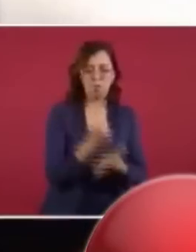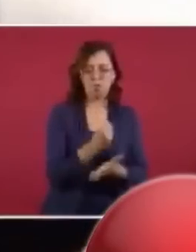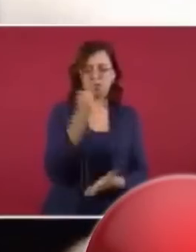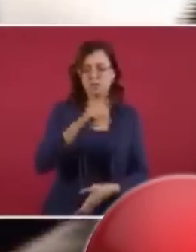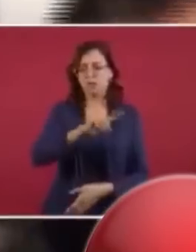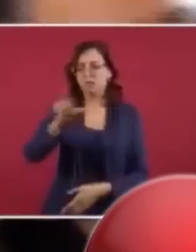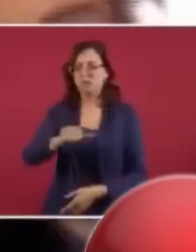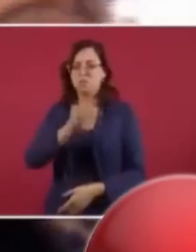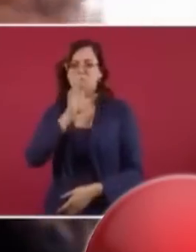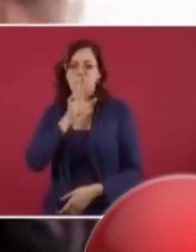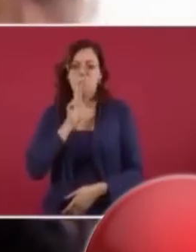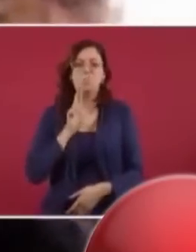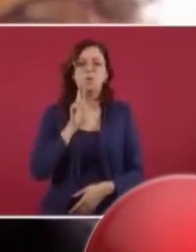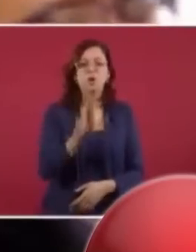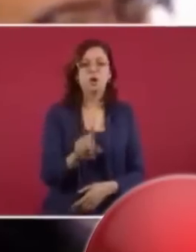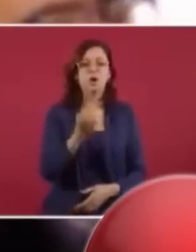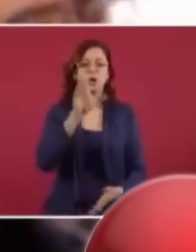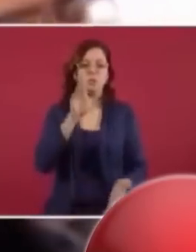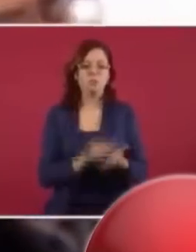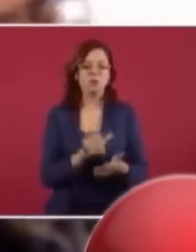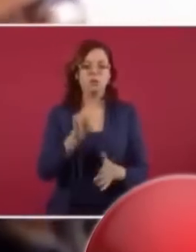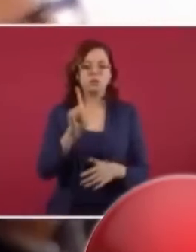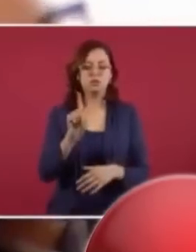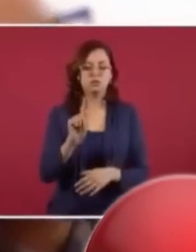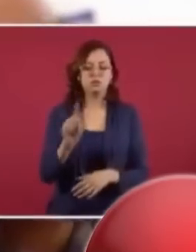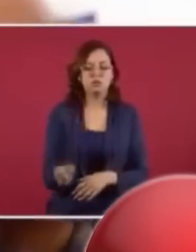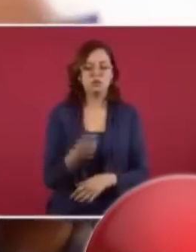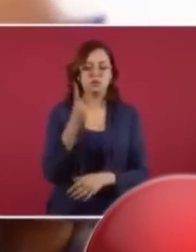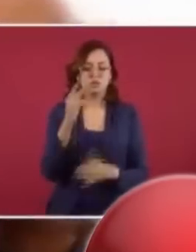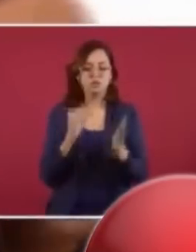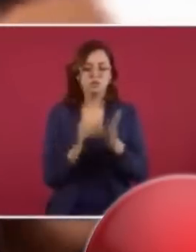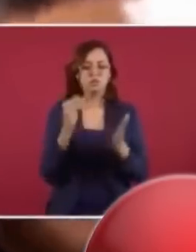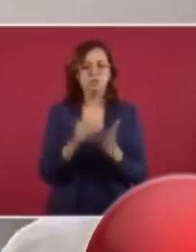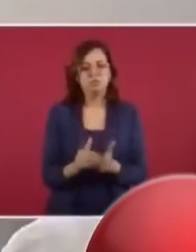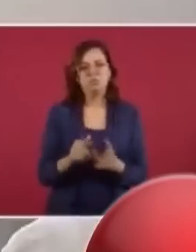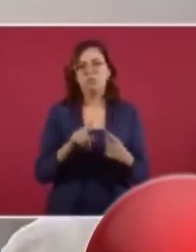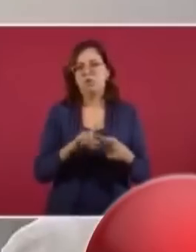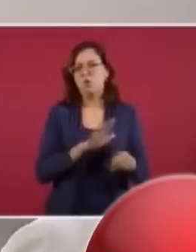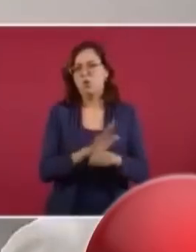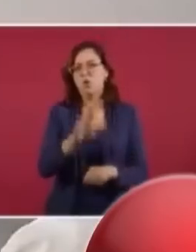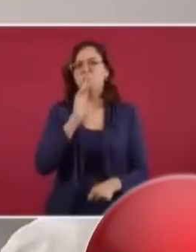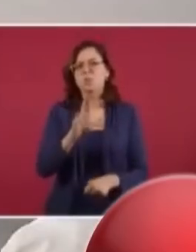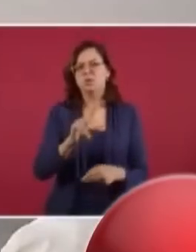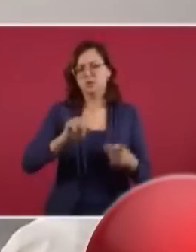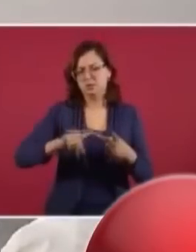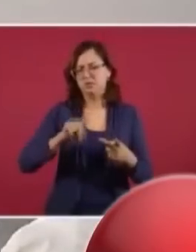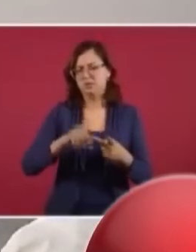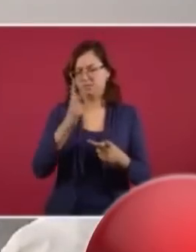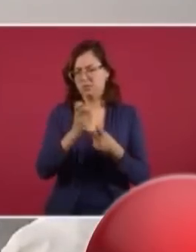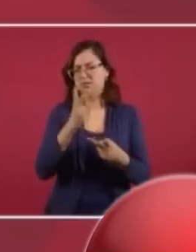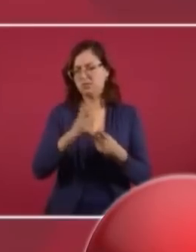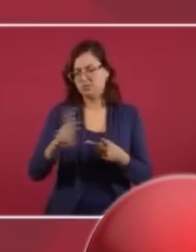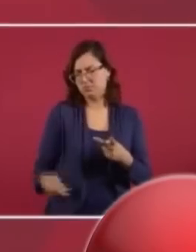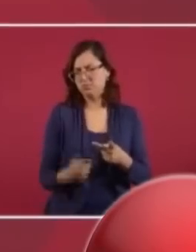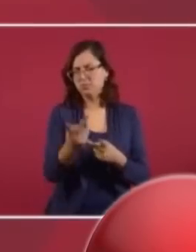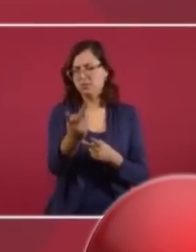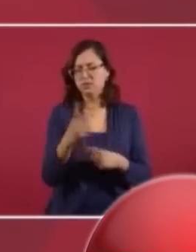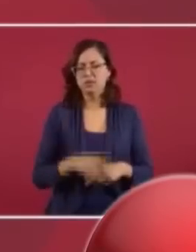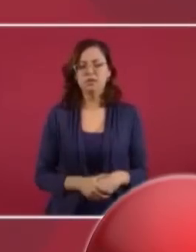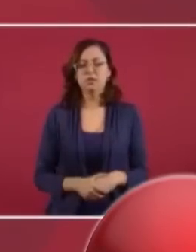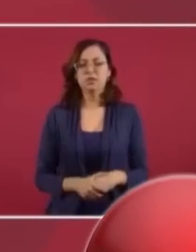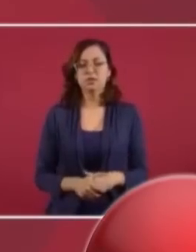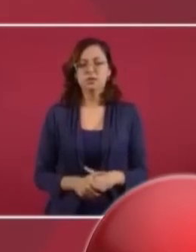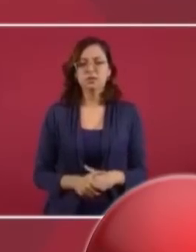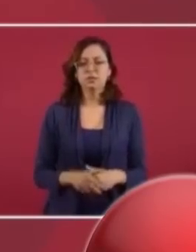con un recorte de más de 1,072 millones. ¿Qué respondería? Y ahorita le haría una segunda pregunta, por favor. Pues yo pienso que ahí los